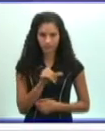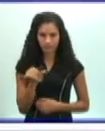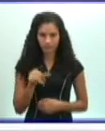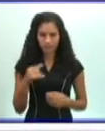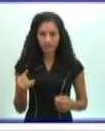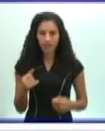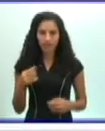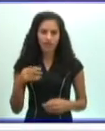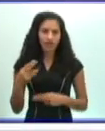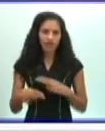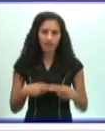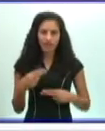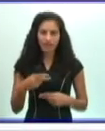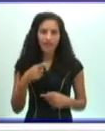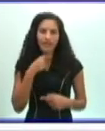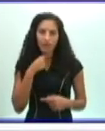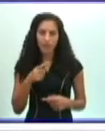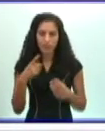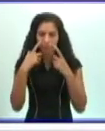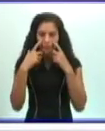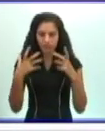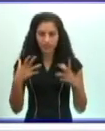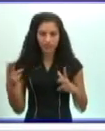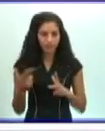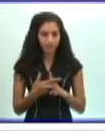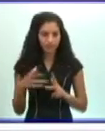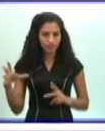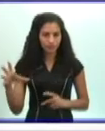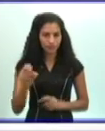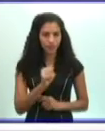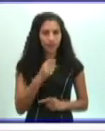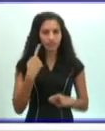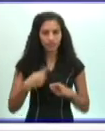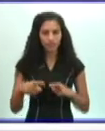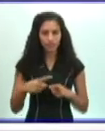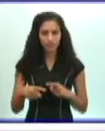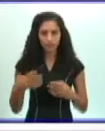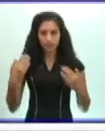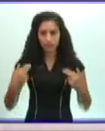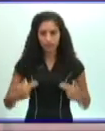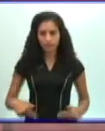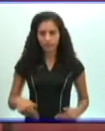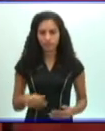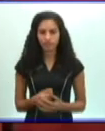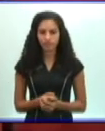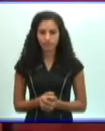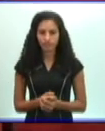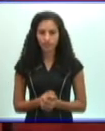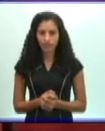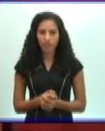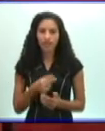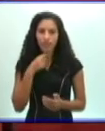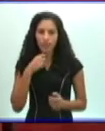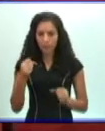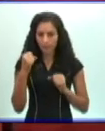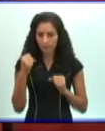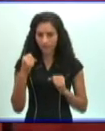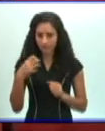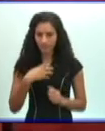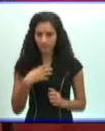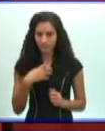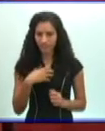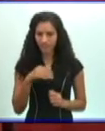complemento indispensable de todas las demás virtudes humanas. Ese es el poder que